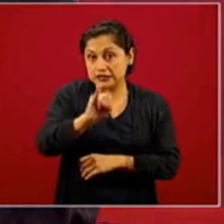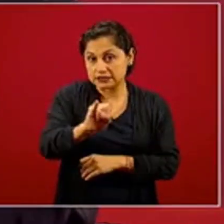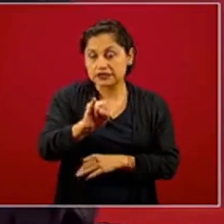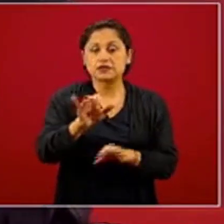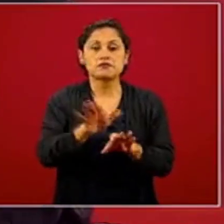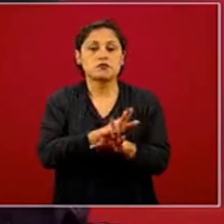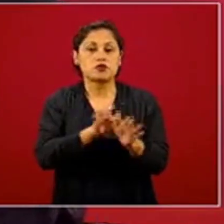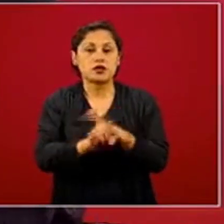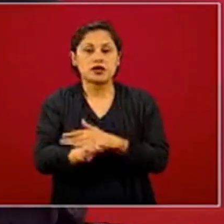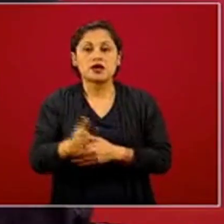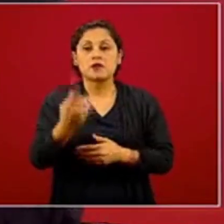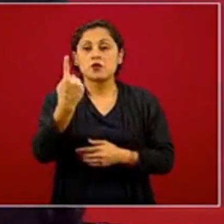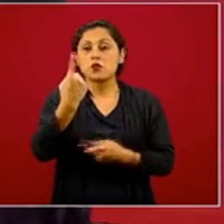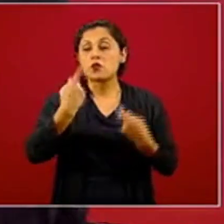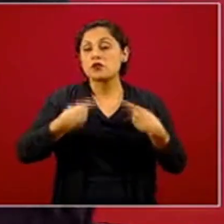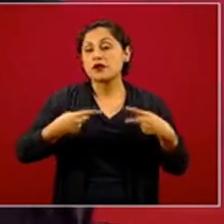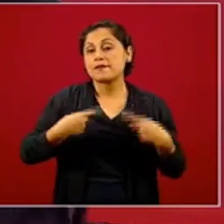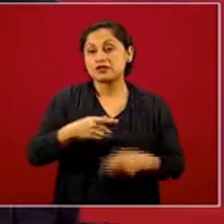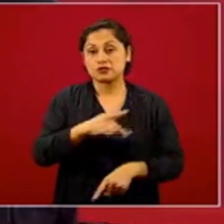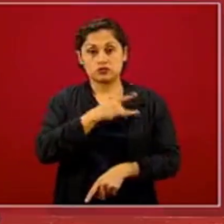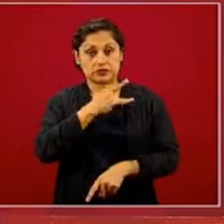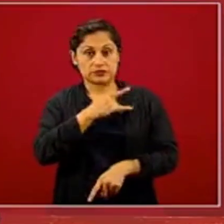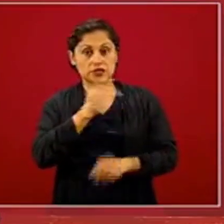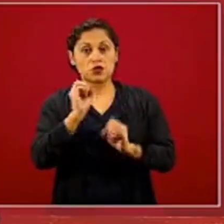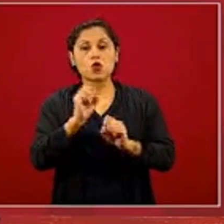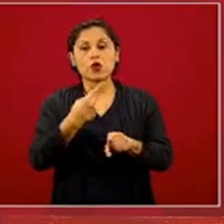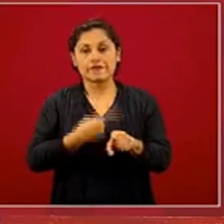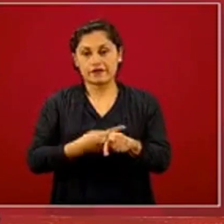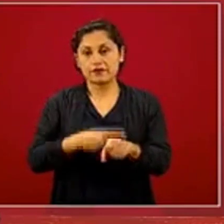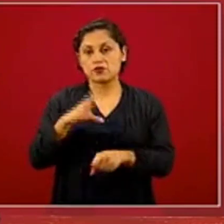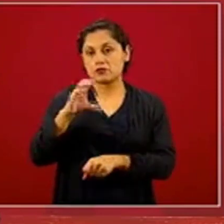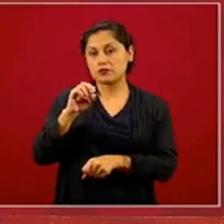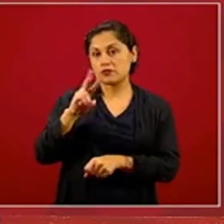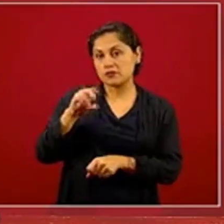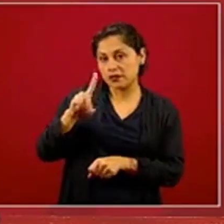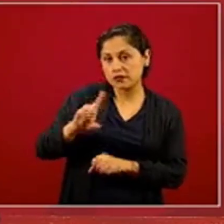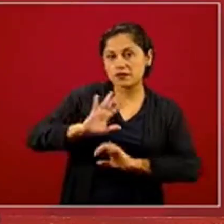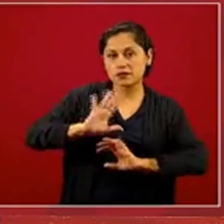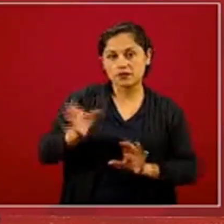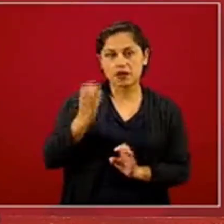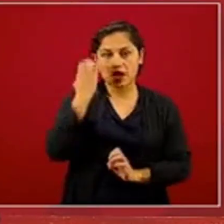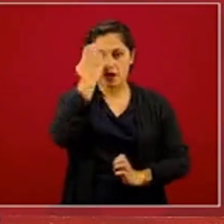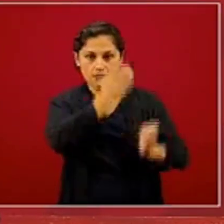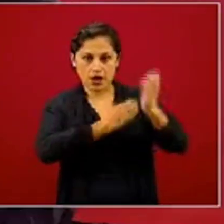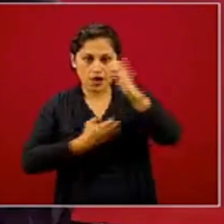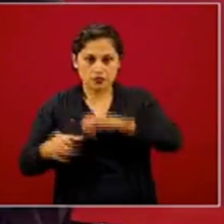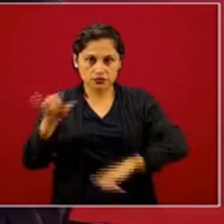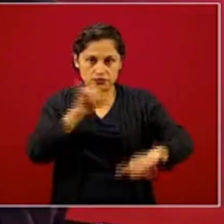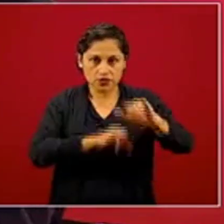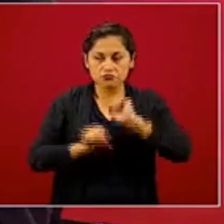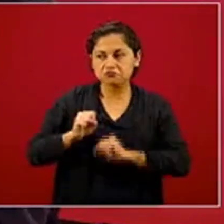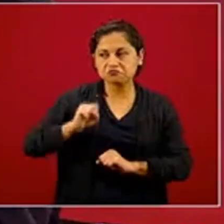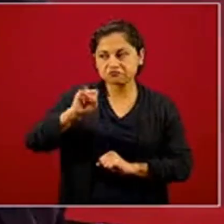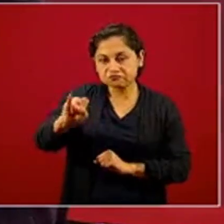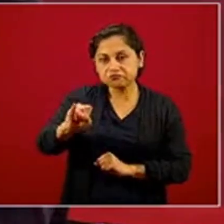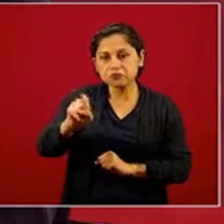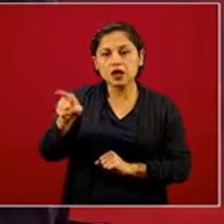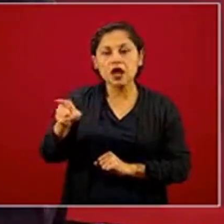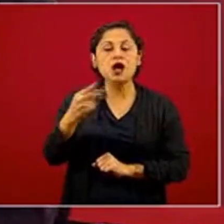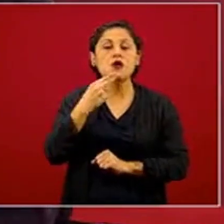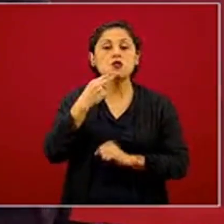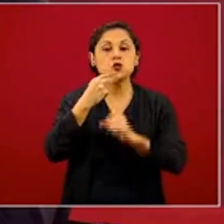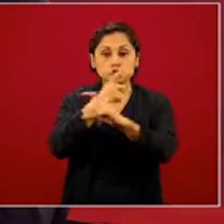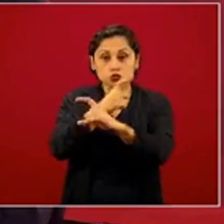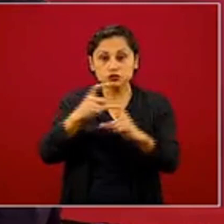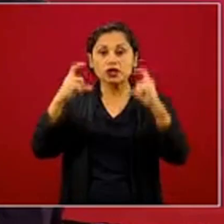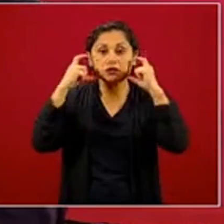síntomas de COVID o tiene COVID demostrado por laboratorio, porque la persona que lo use con menor